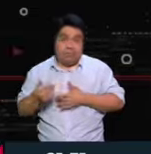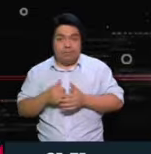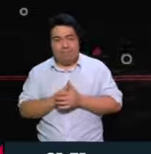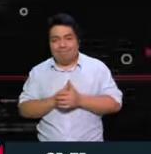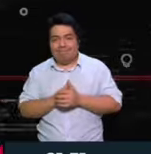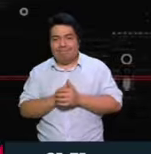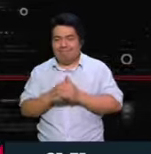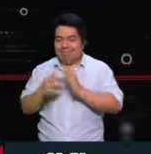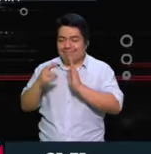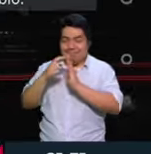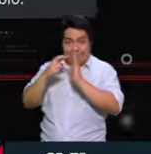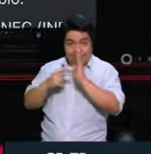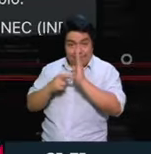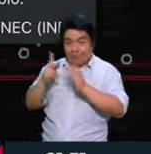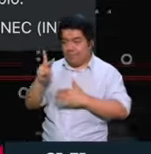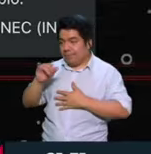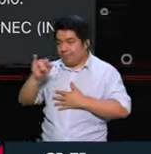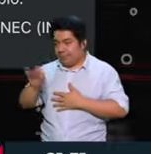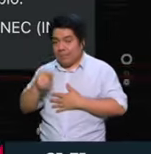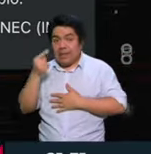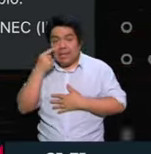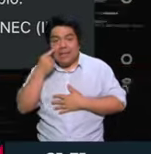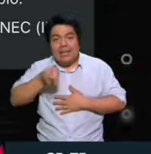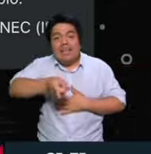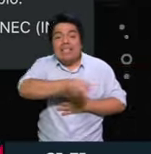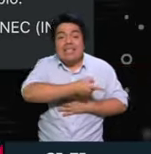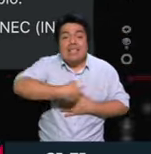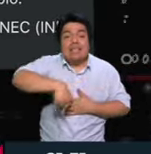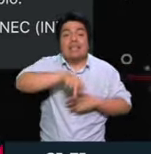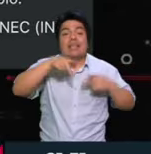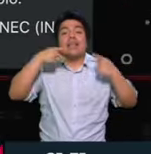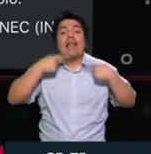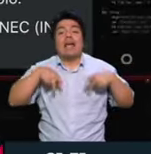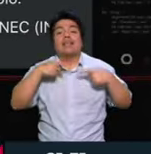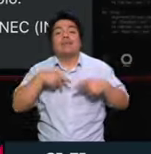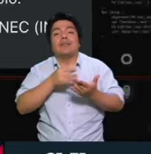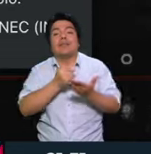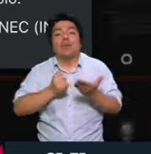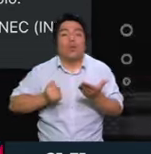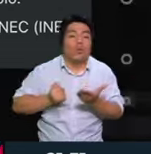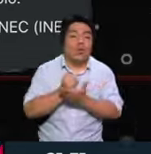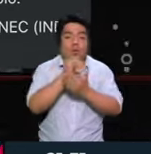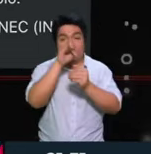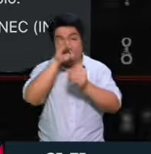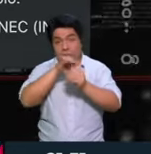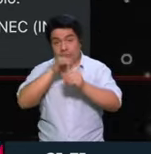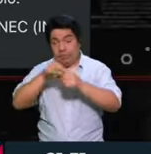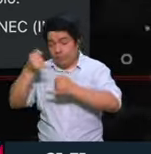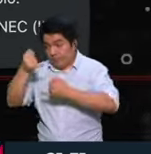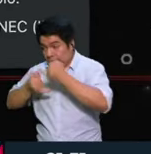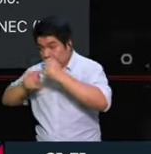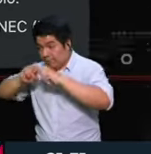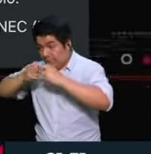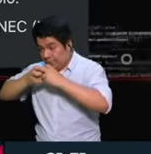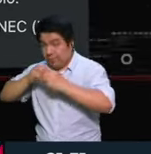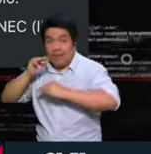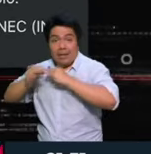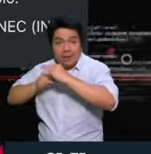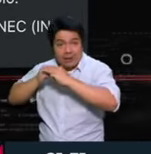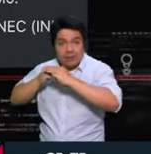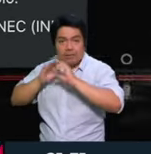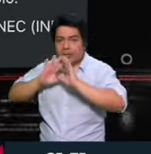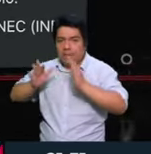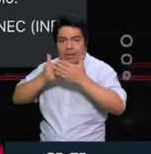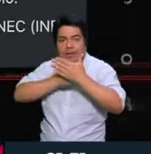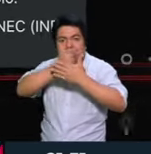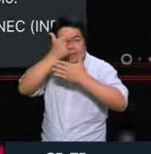Poder Judicial establece que será el pueblo quien elija de manera directa a jueces, magistrados y ministros, a partir de las